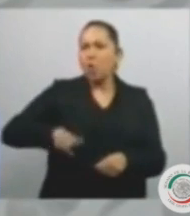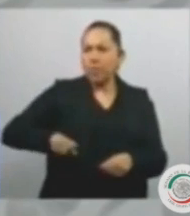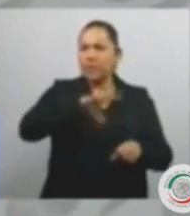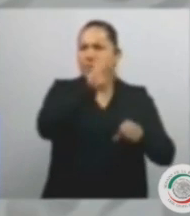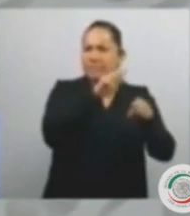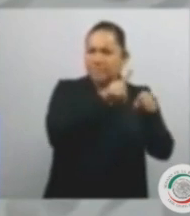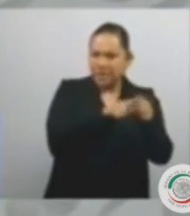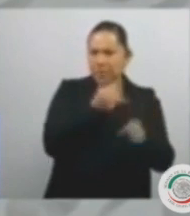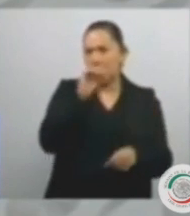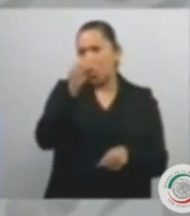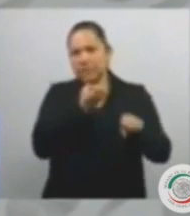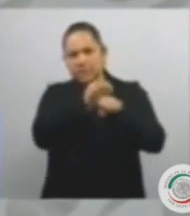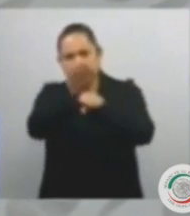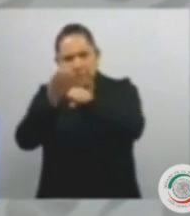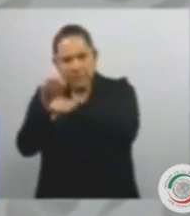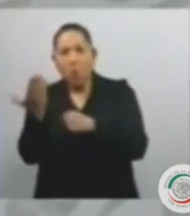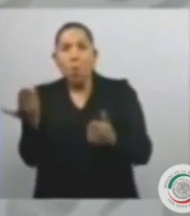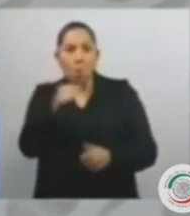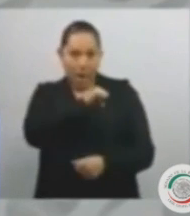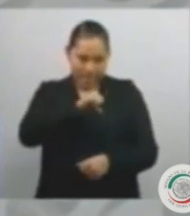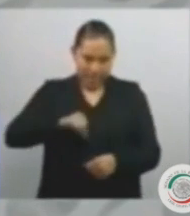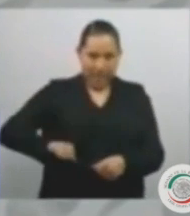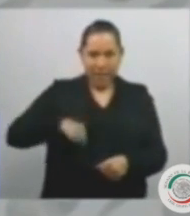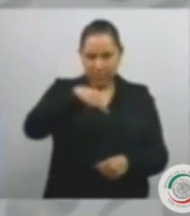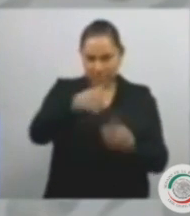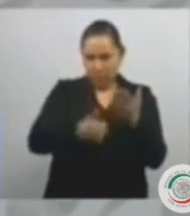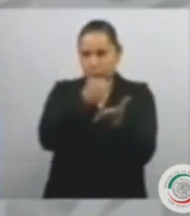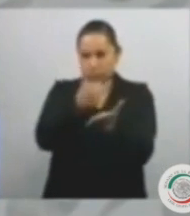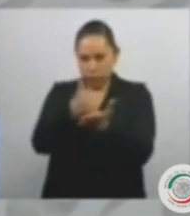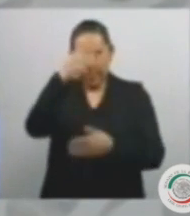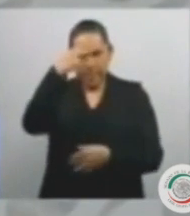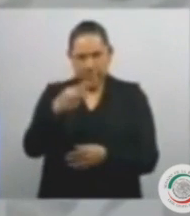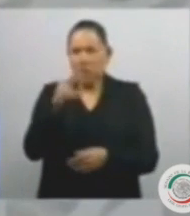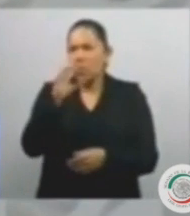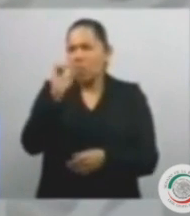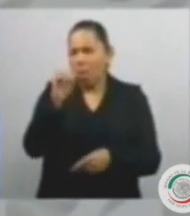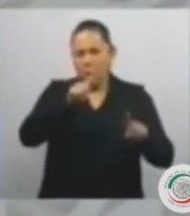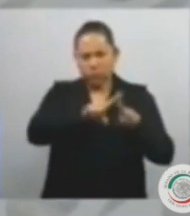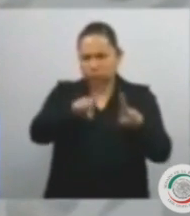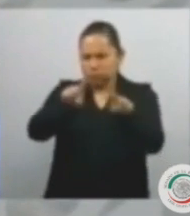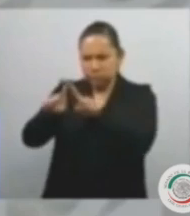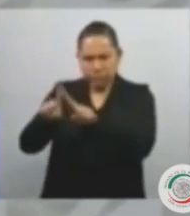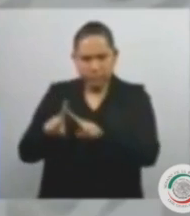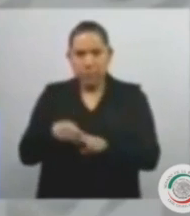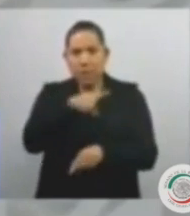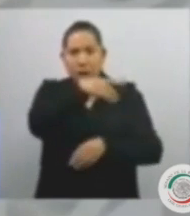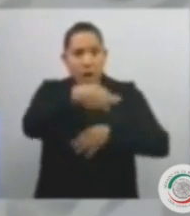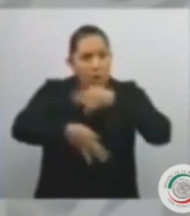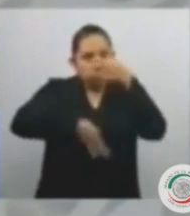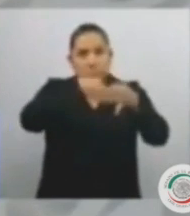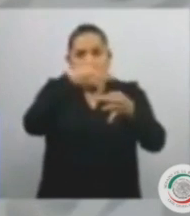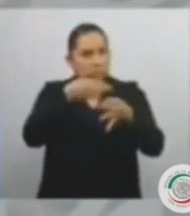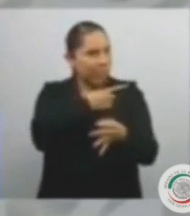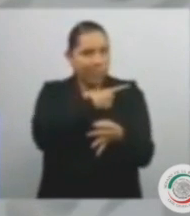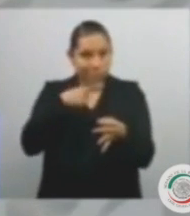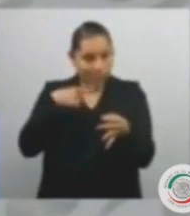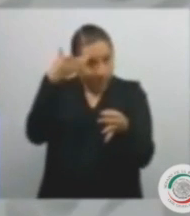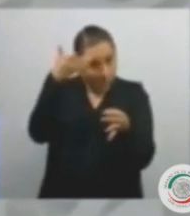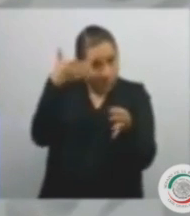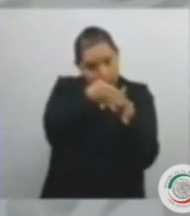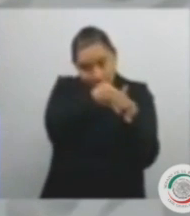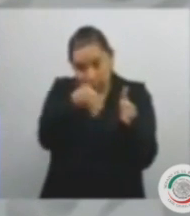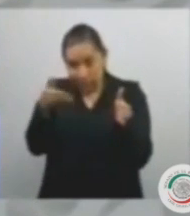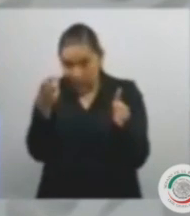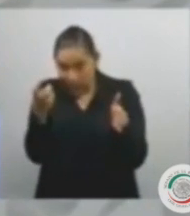los municipios, de las demarcaciones territoriales de la Ciudad de México y de cualquier otro ente público. Esta norma